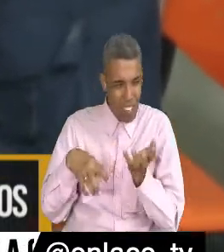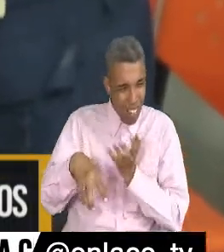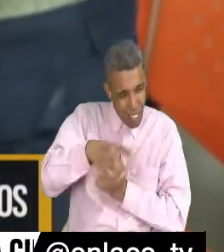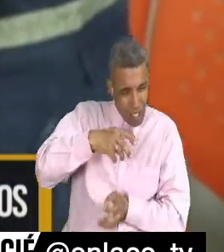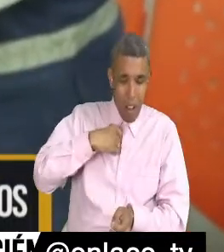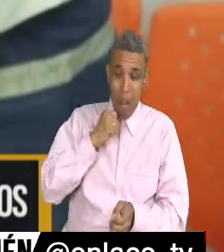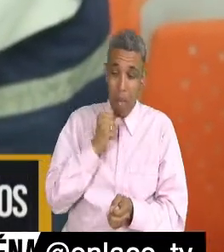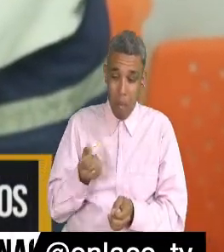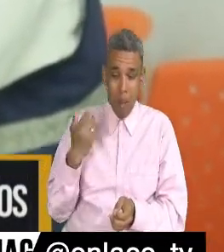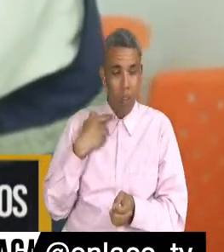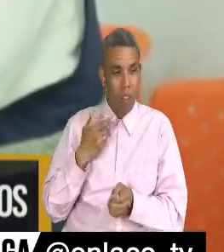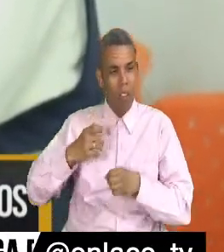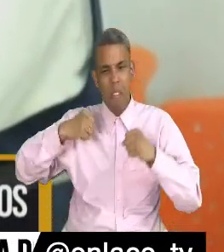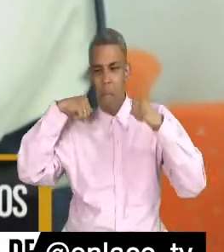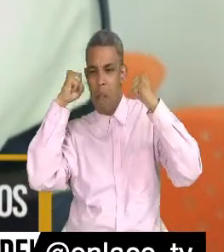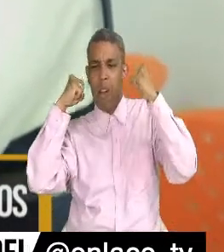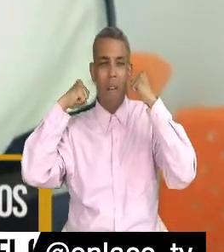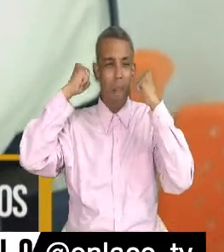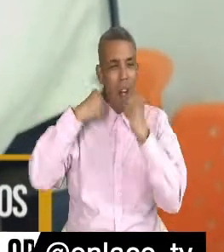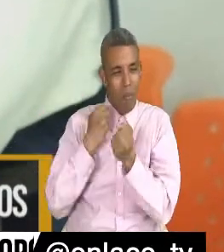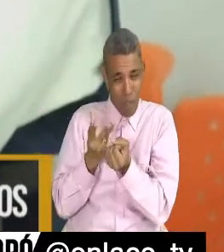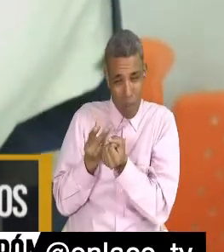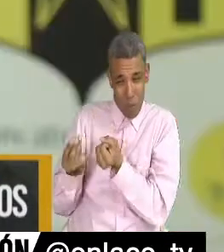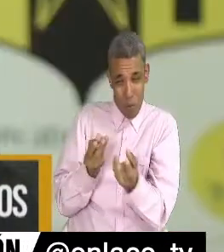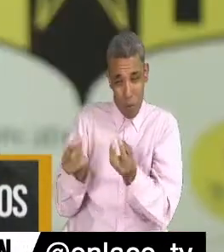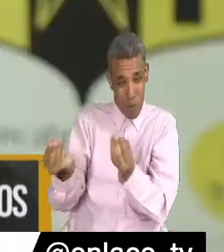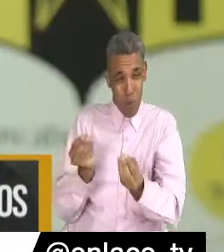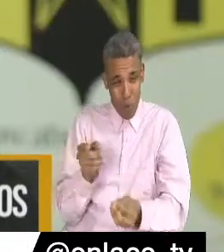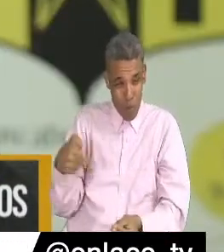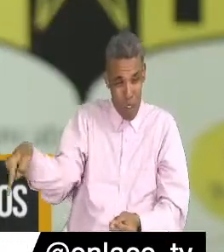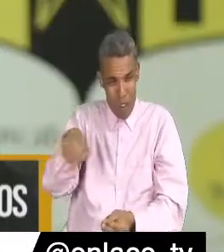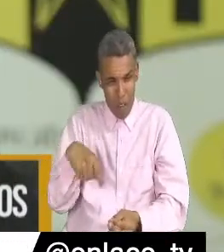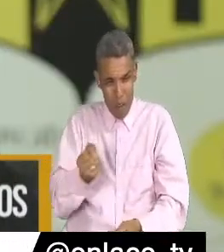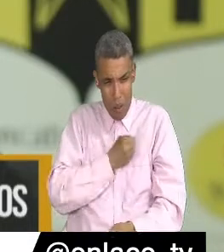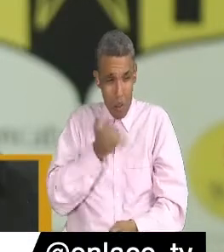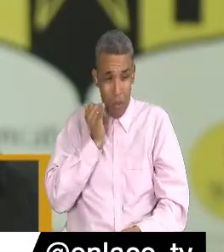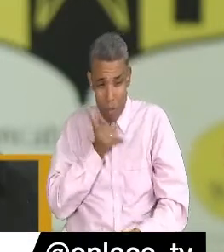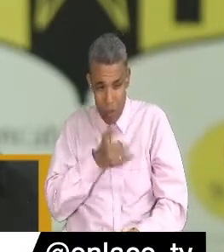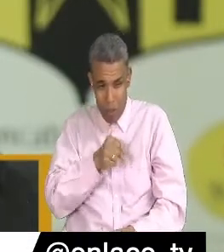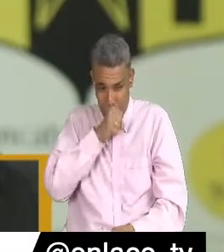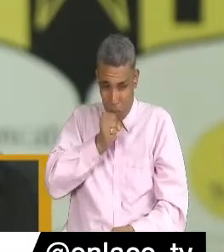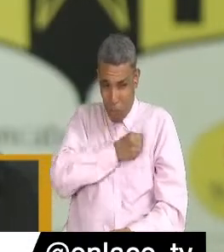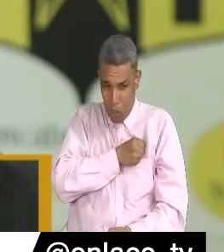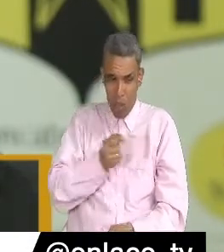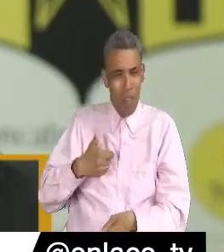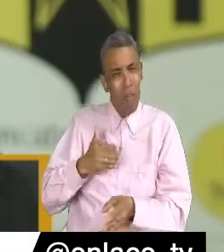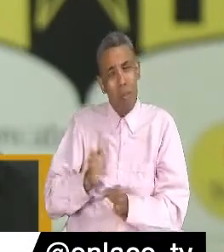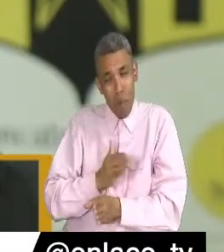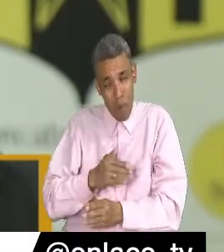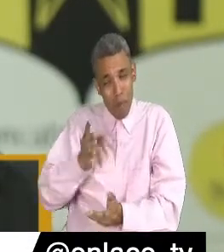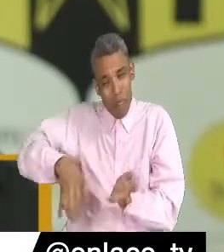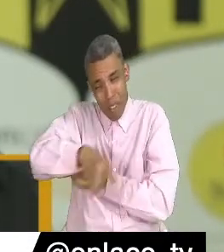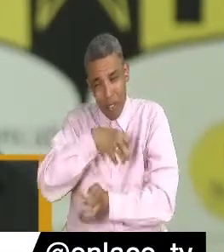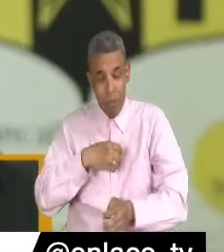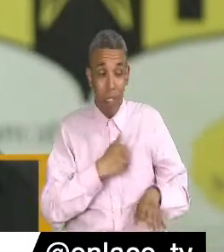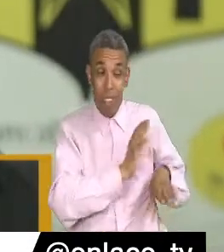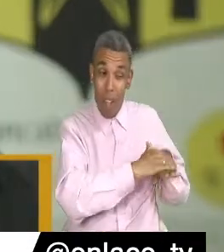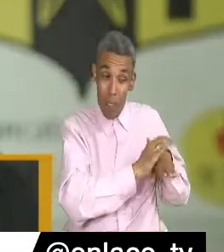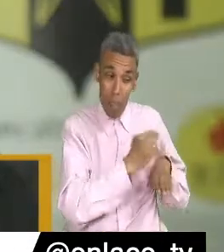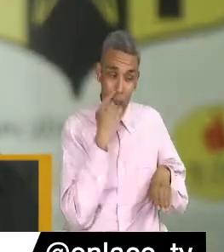club deportivo, se genera para este encuentro en Barranca Bermeja el cierre de fronteras. A solicitud pues de